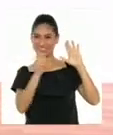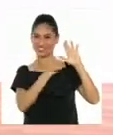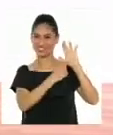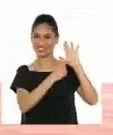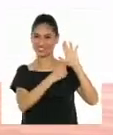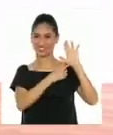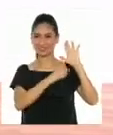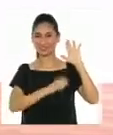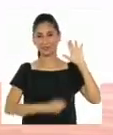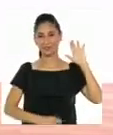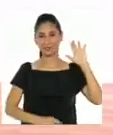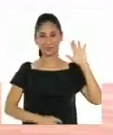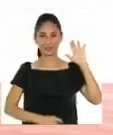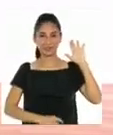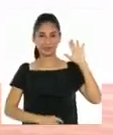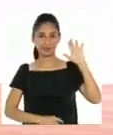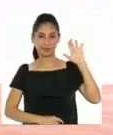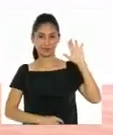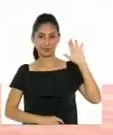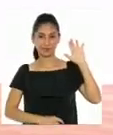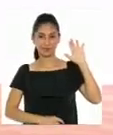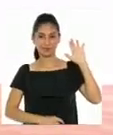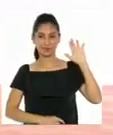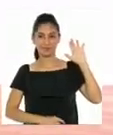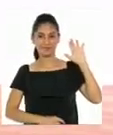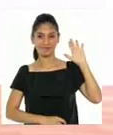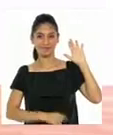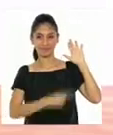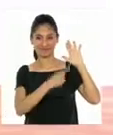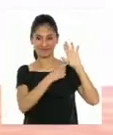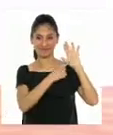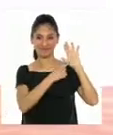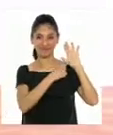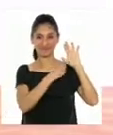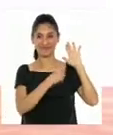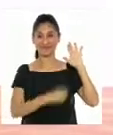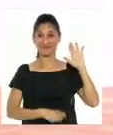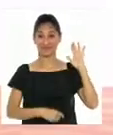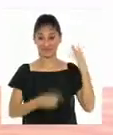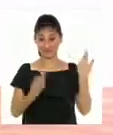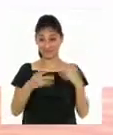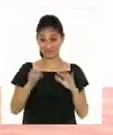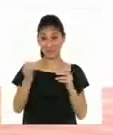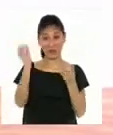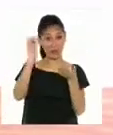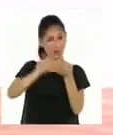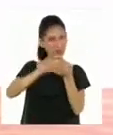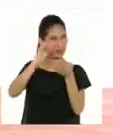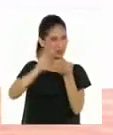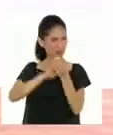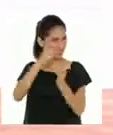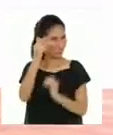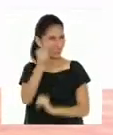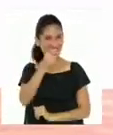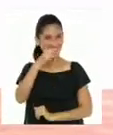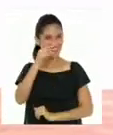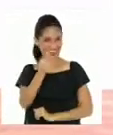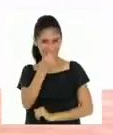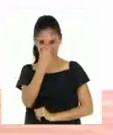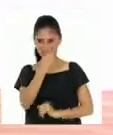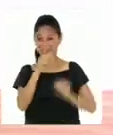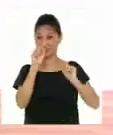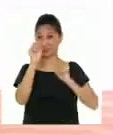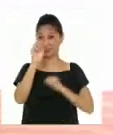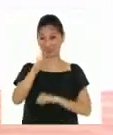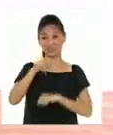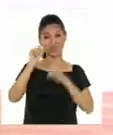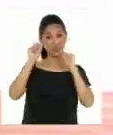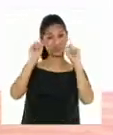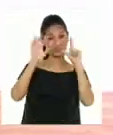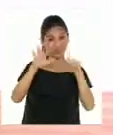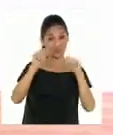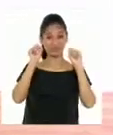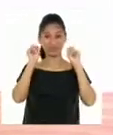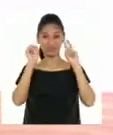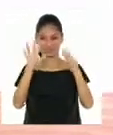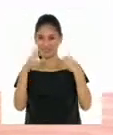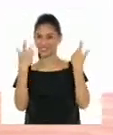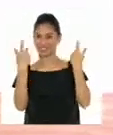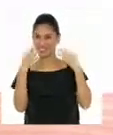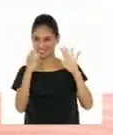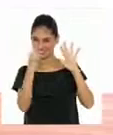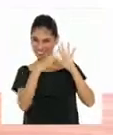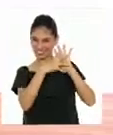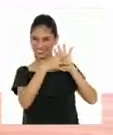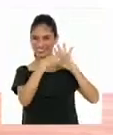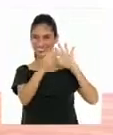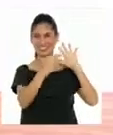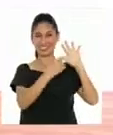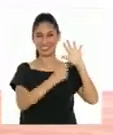2, 3, 4, 5, 6. Lo hacemos seguido a esa velocidad. 5, 6, 7, va. Y